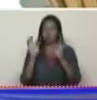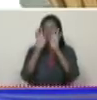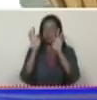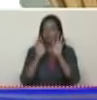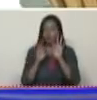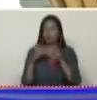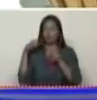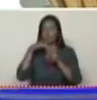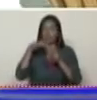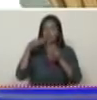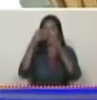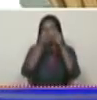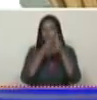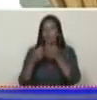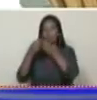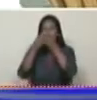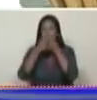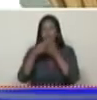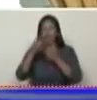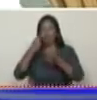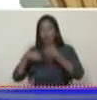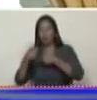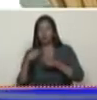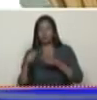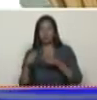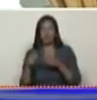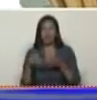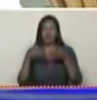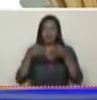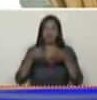persecución financiera, comercial y naviera.